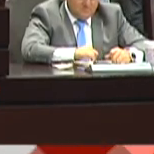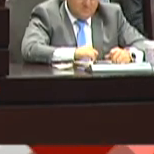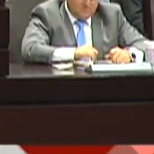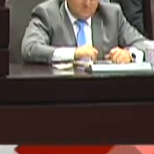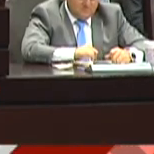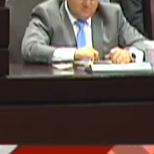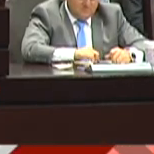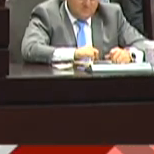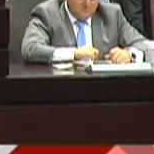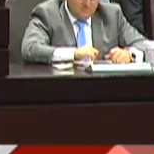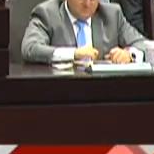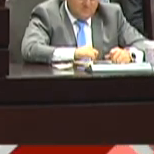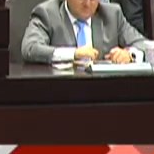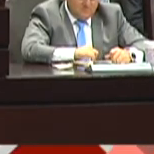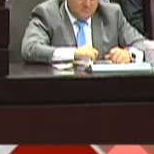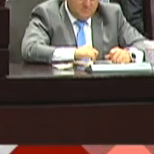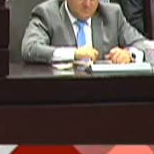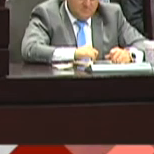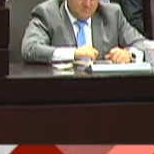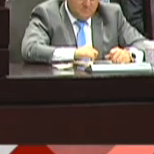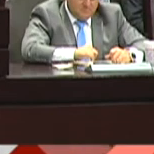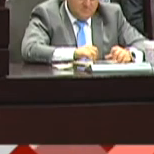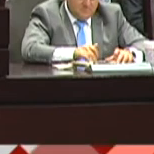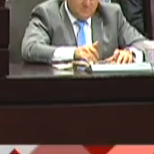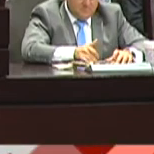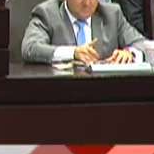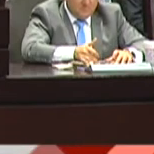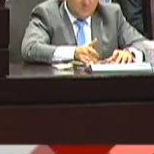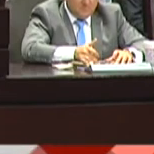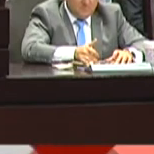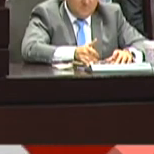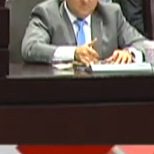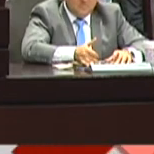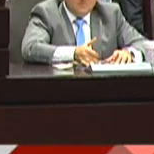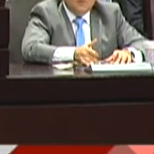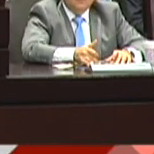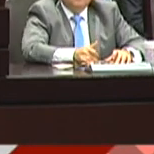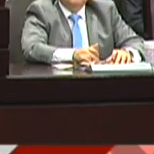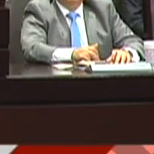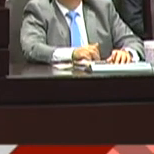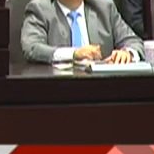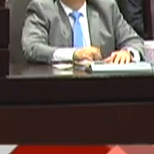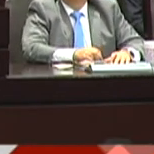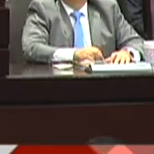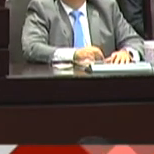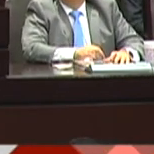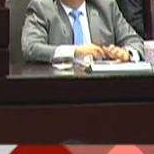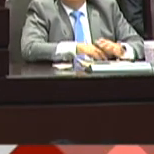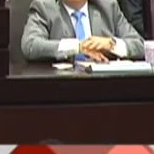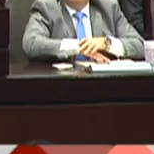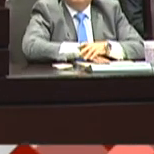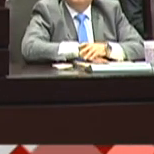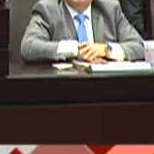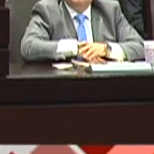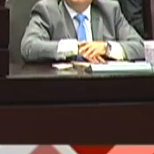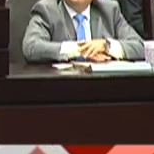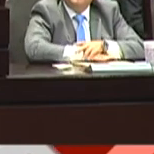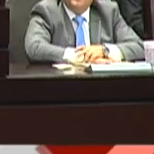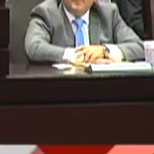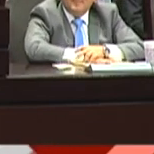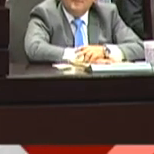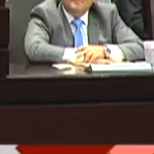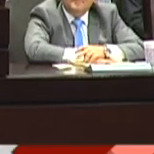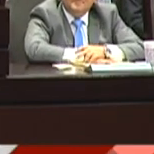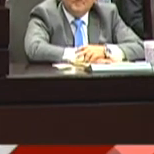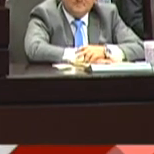los flujos comerciales globales y en un puente natural entre distintas regiones del mundo. Como resultado de su política